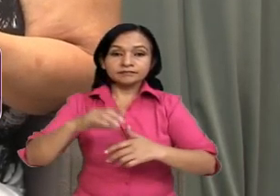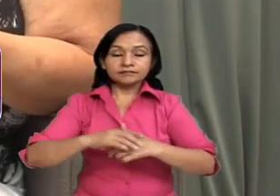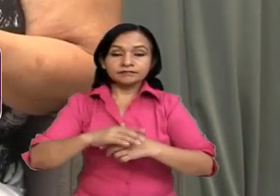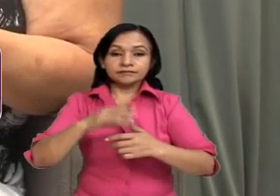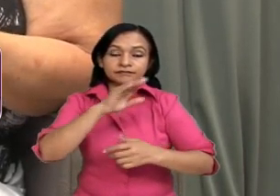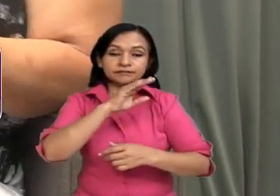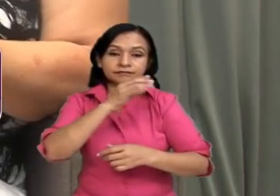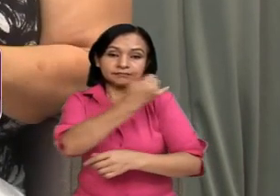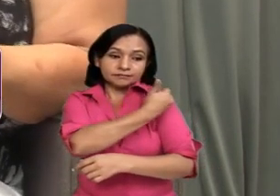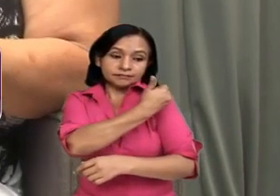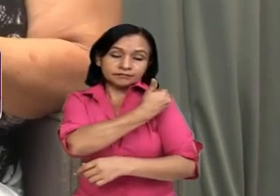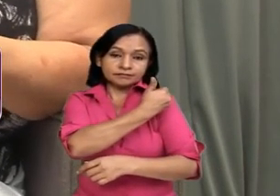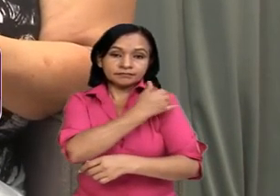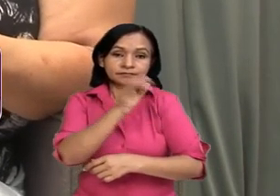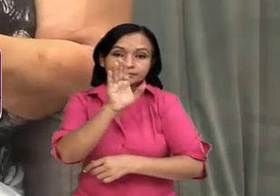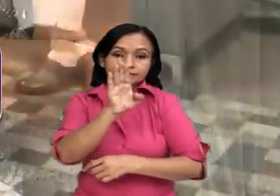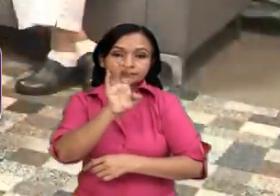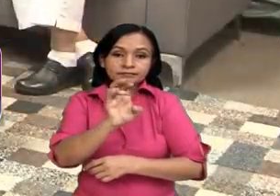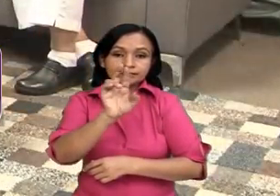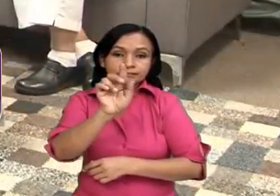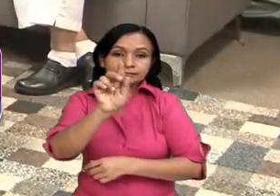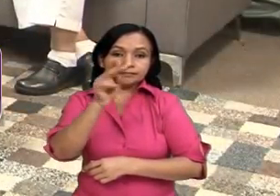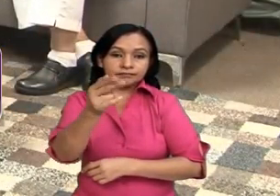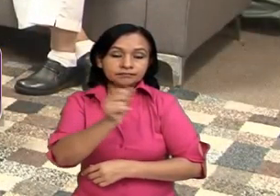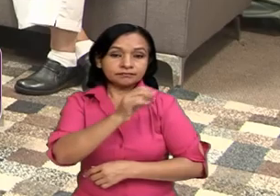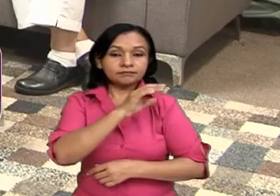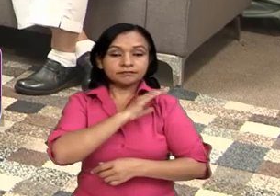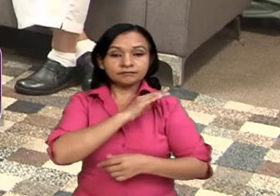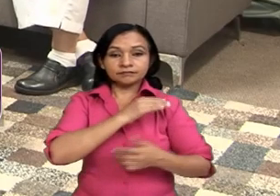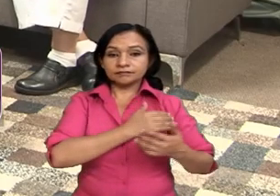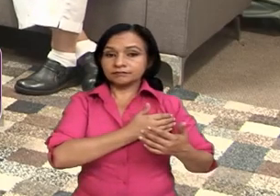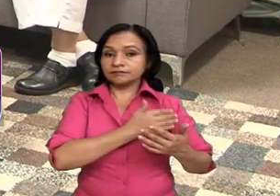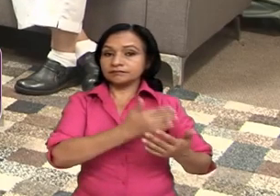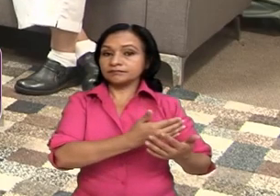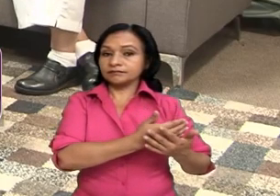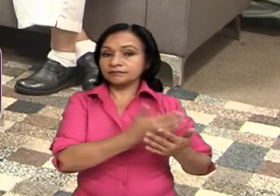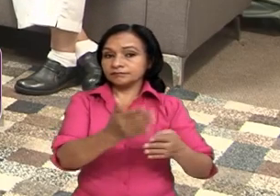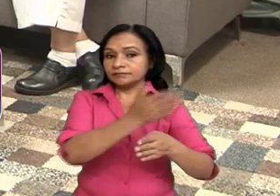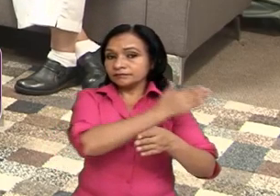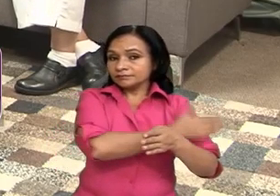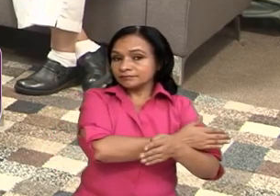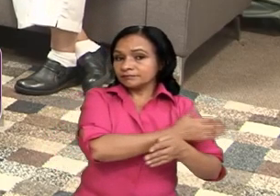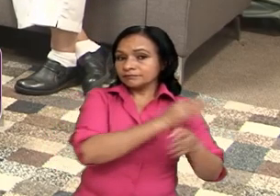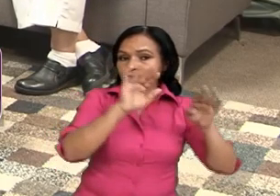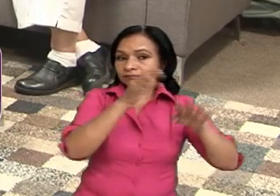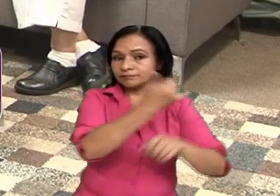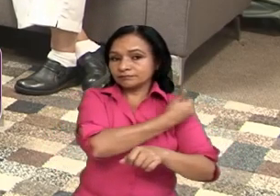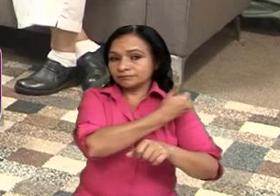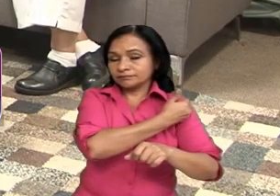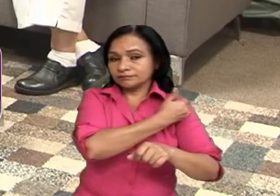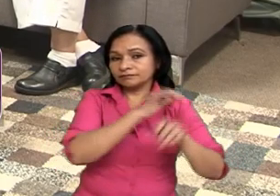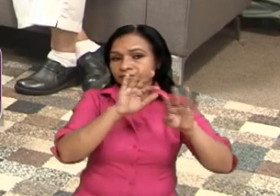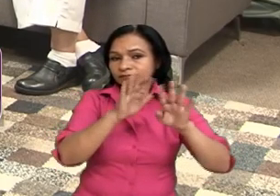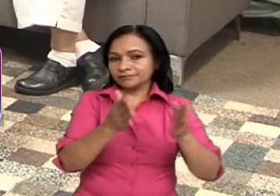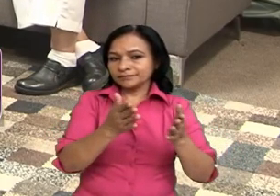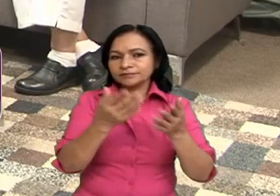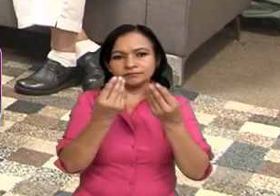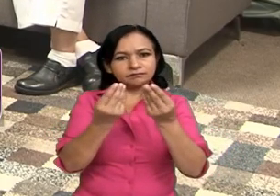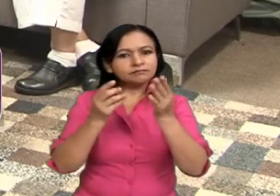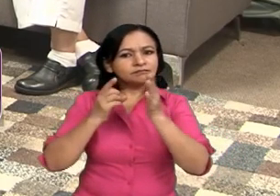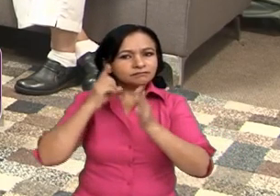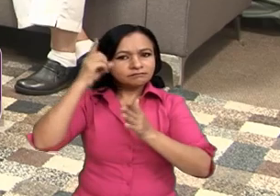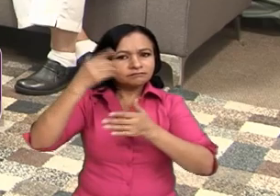Calderón, no es el Berta Calderón el hospital de la mujer que era antes. Okay. Hoy tiene todos unos